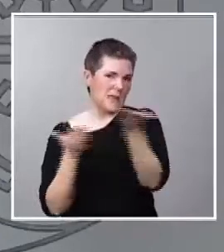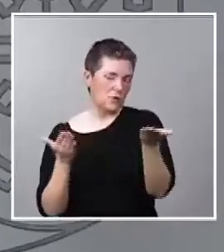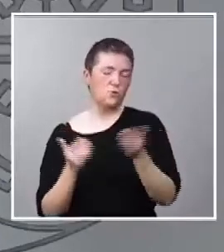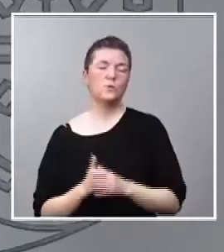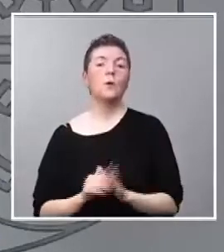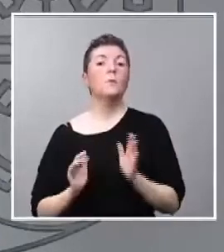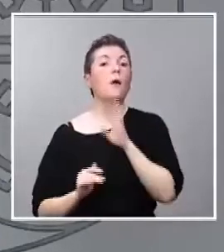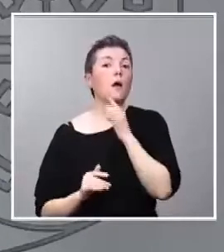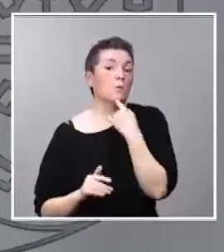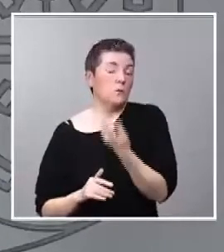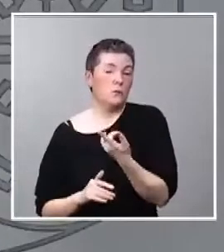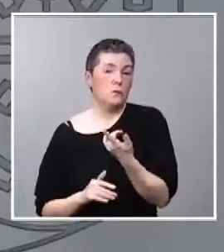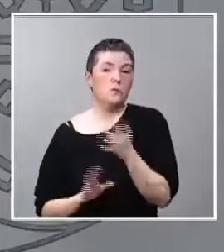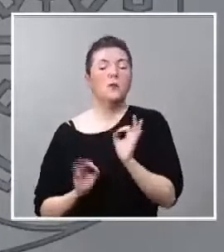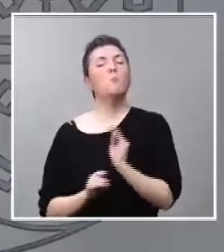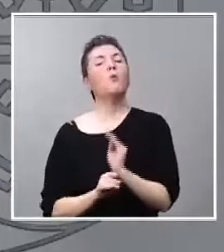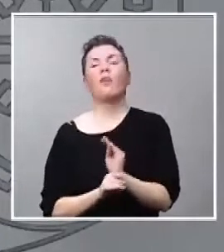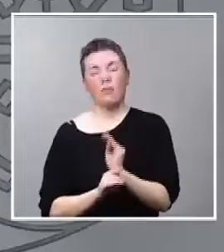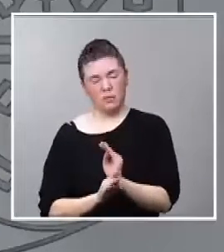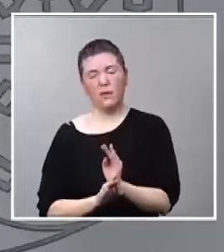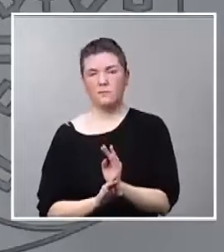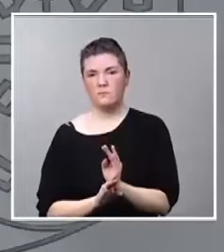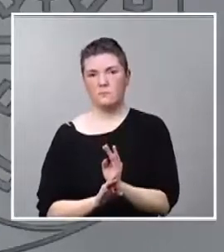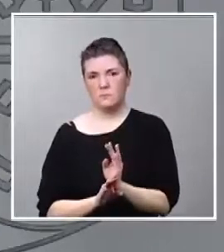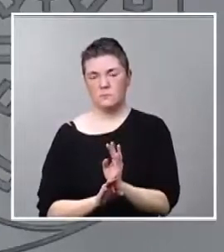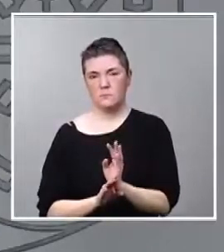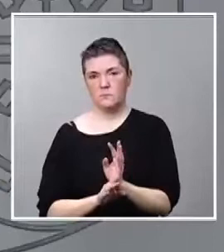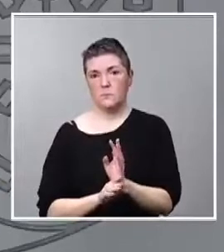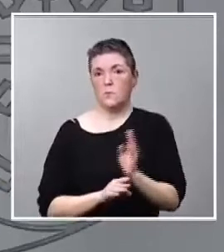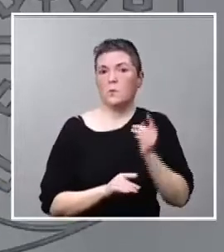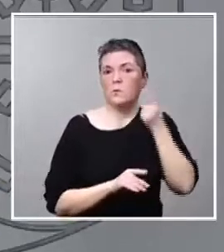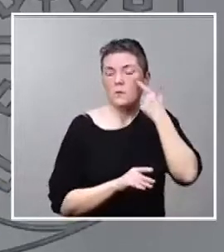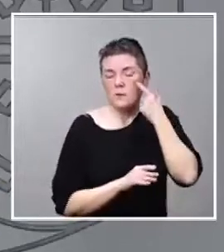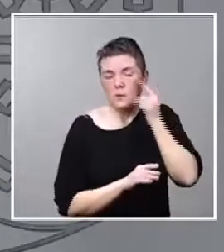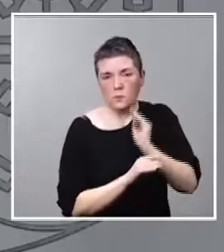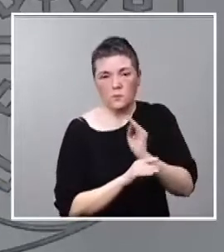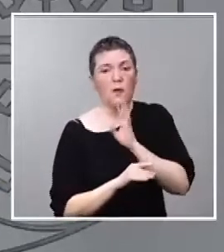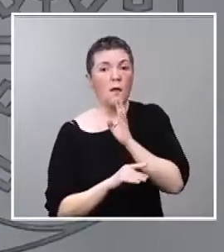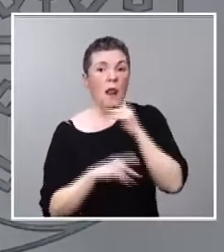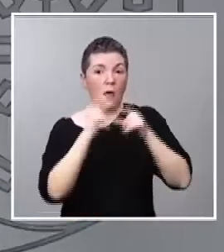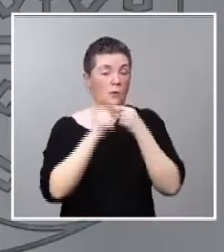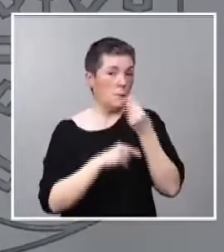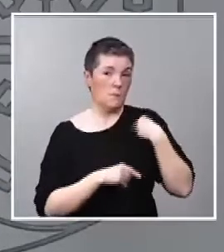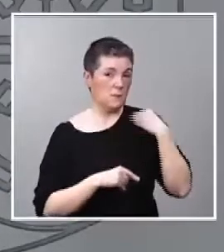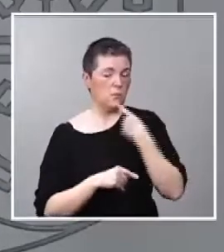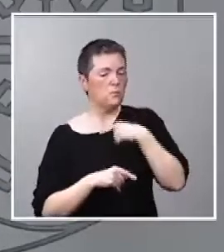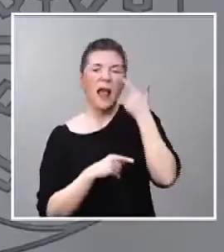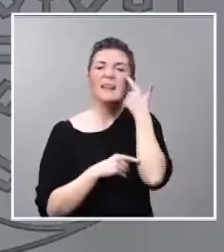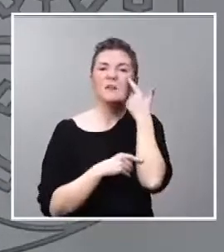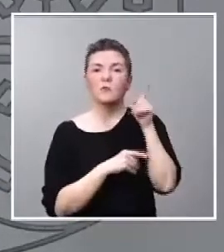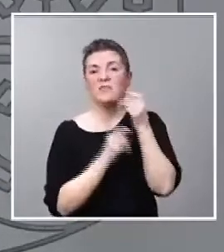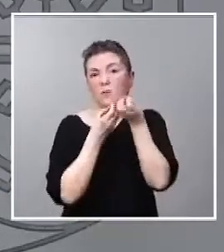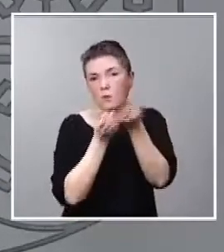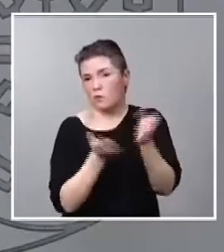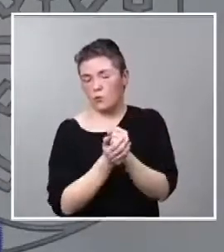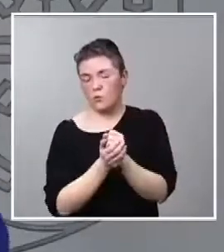de lógica, el silogismo, con lo cual me interesa poner una premisa primero y después una segunda, que para sacar una conclusión. Si me quedo cortado en la